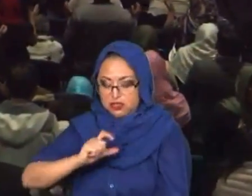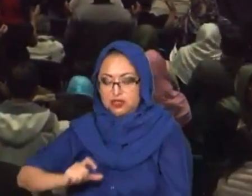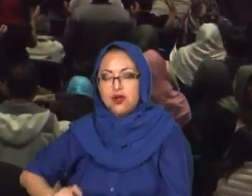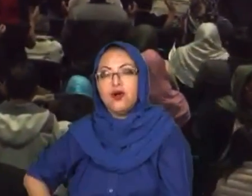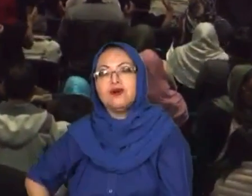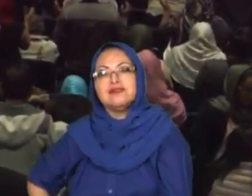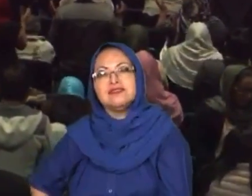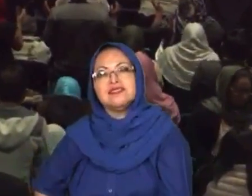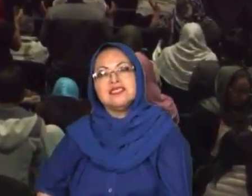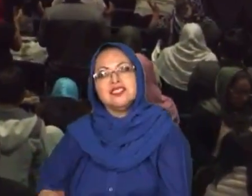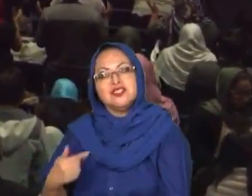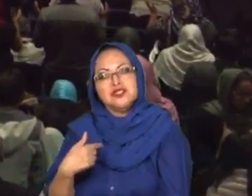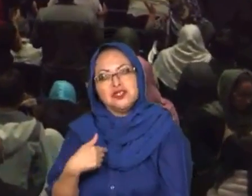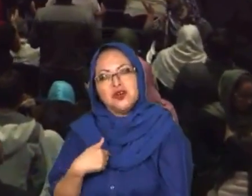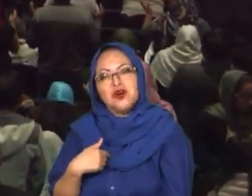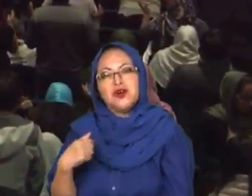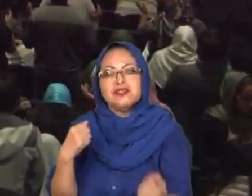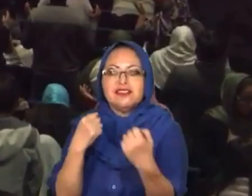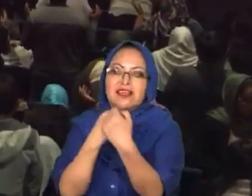Cristo, yo te